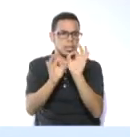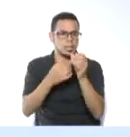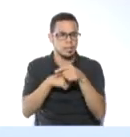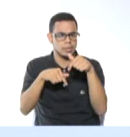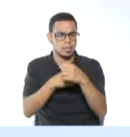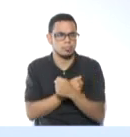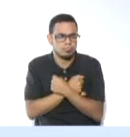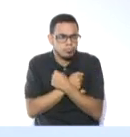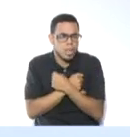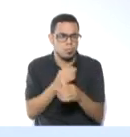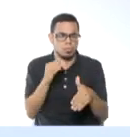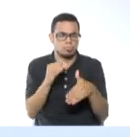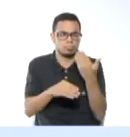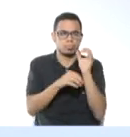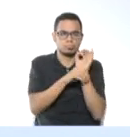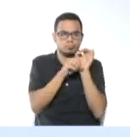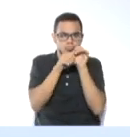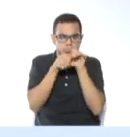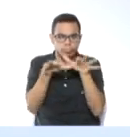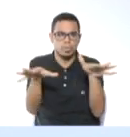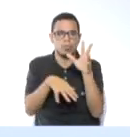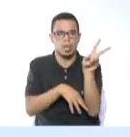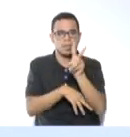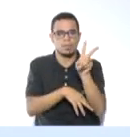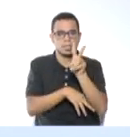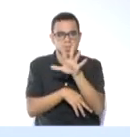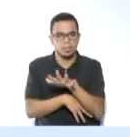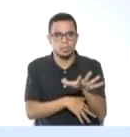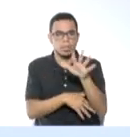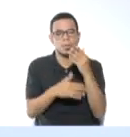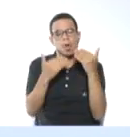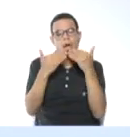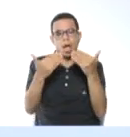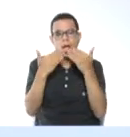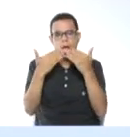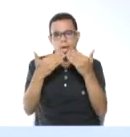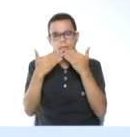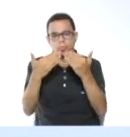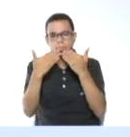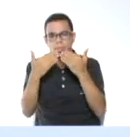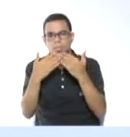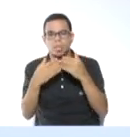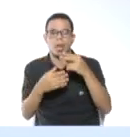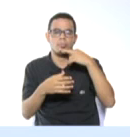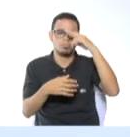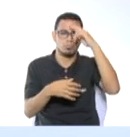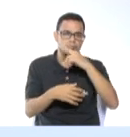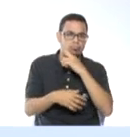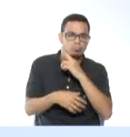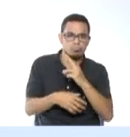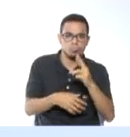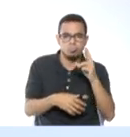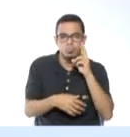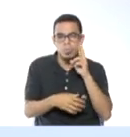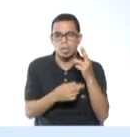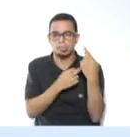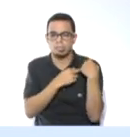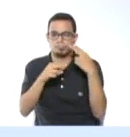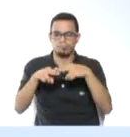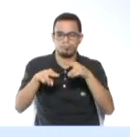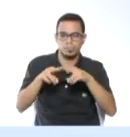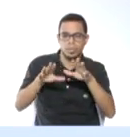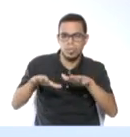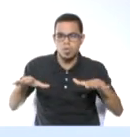toda nuestra gran familia venezolana. Muchísimas gracias a todos los padres, madres, representantes, a nuestros niños,